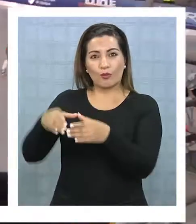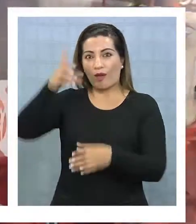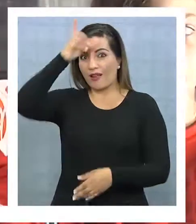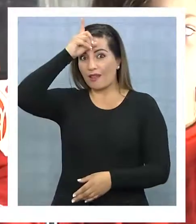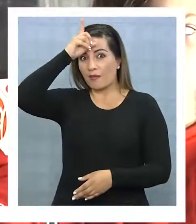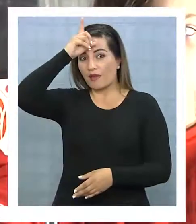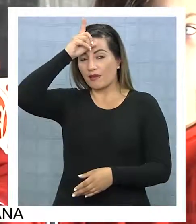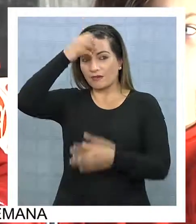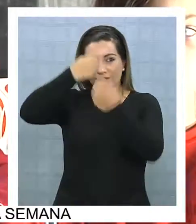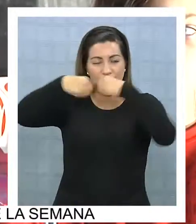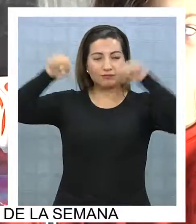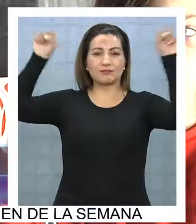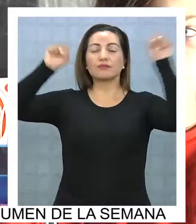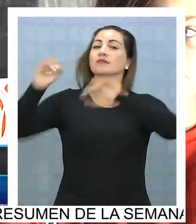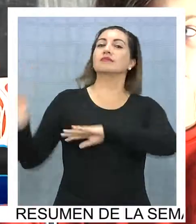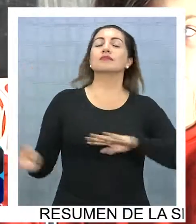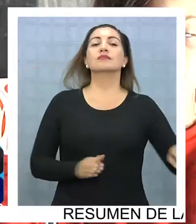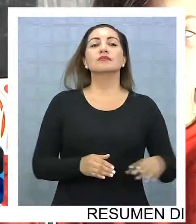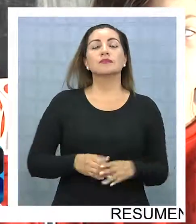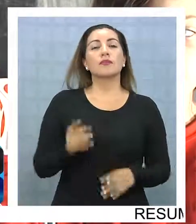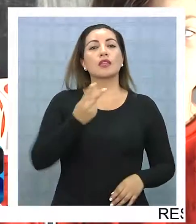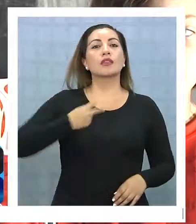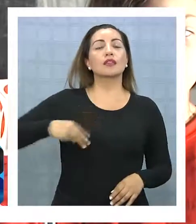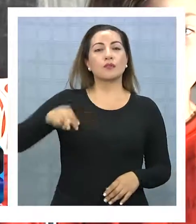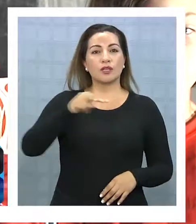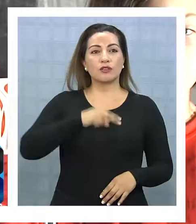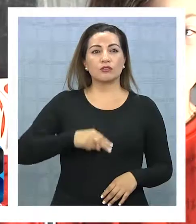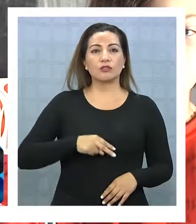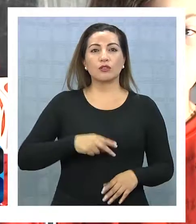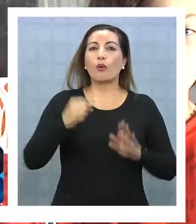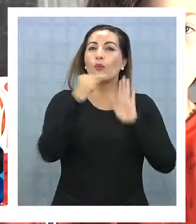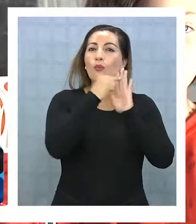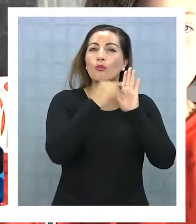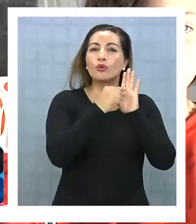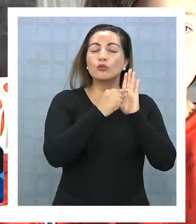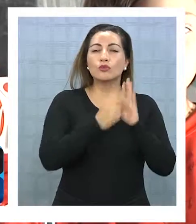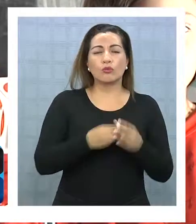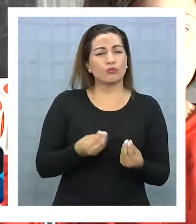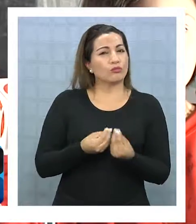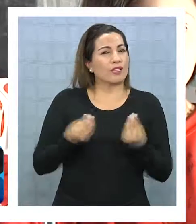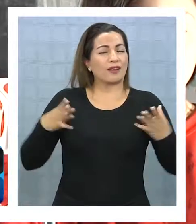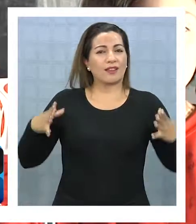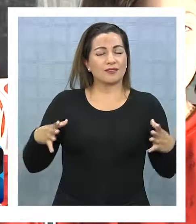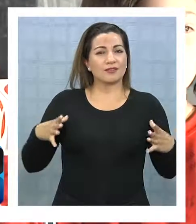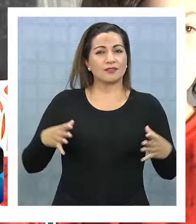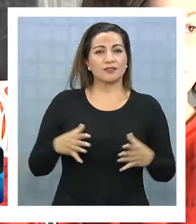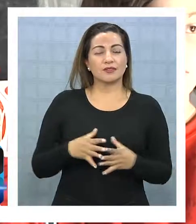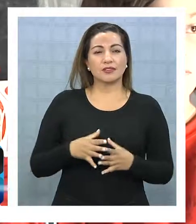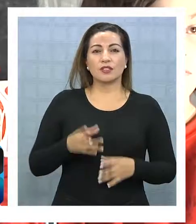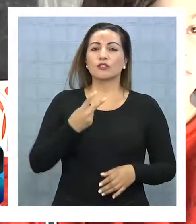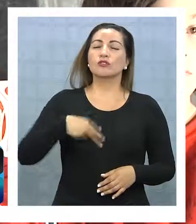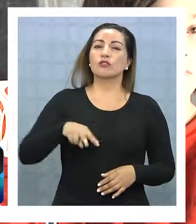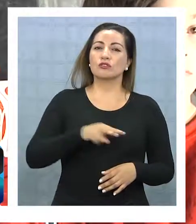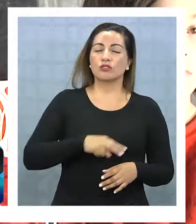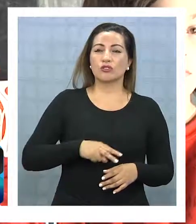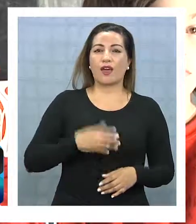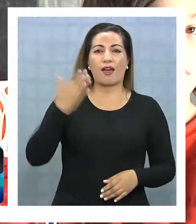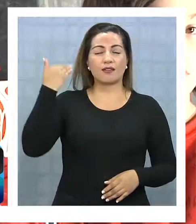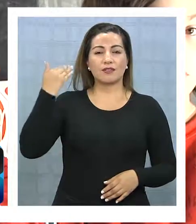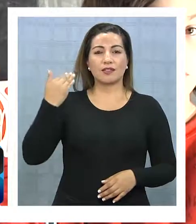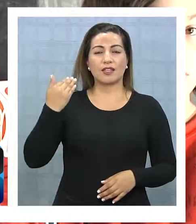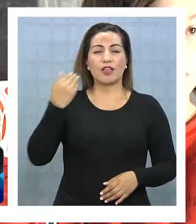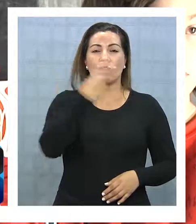Alemania. Para nosotros este resultado es enorme, pero la última vez con esta misma selección hayamos podido ganar los cero.